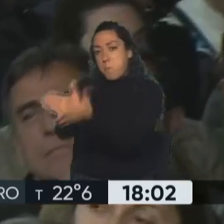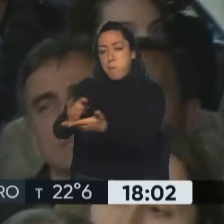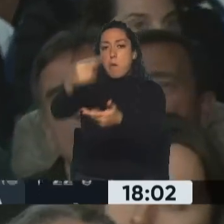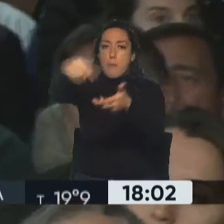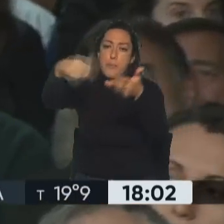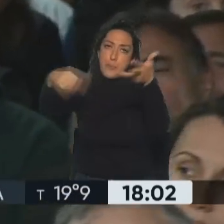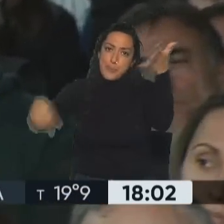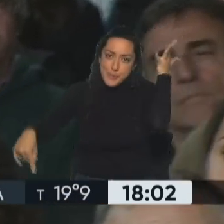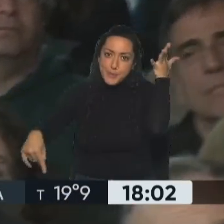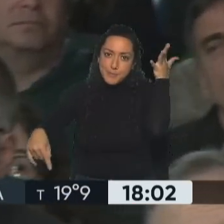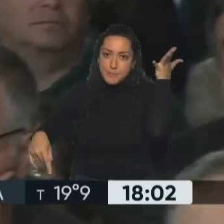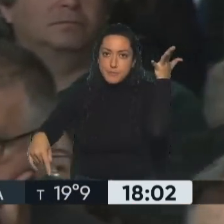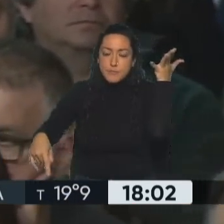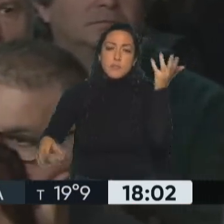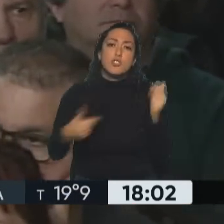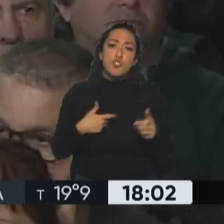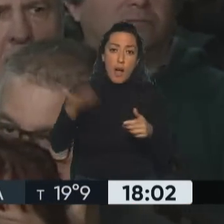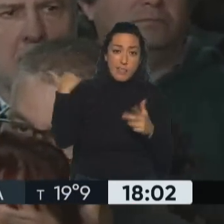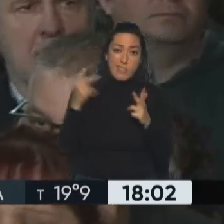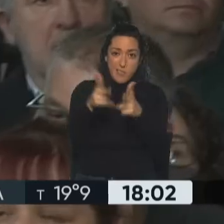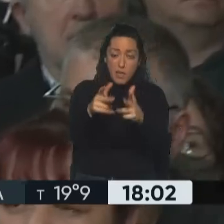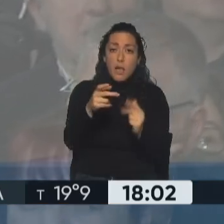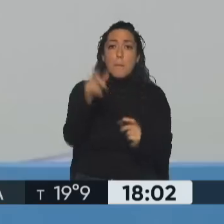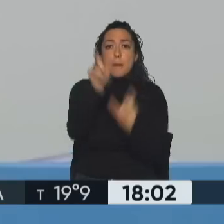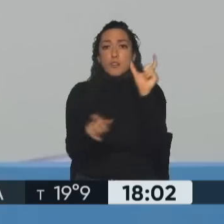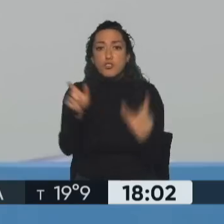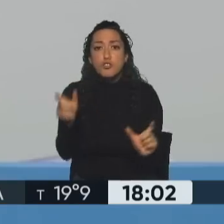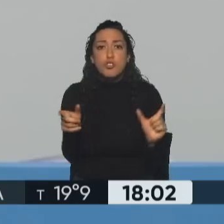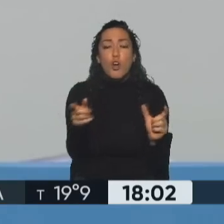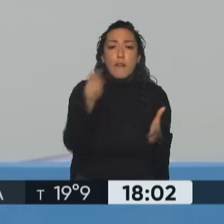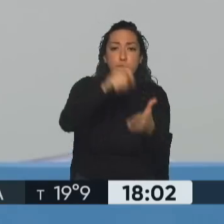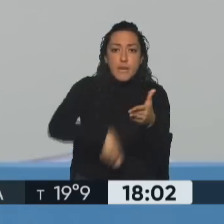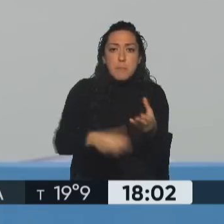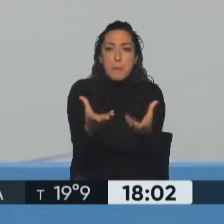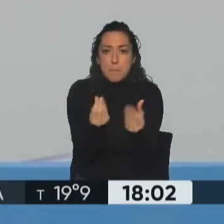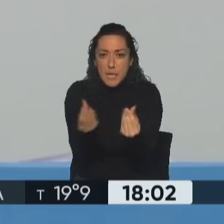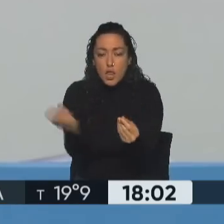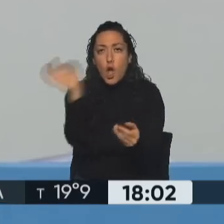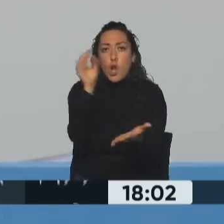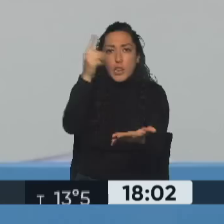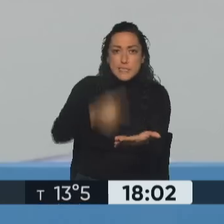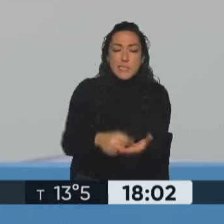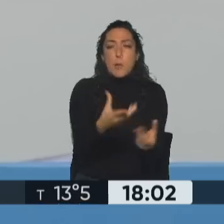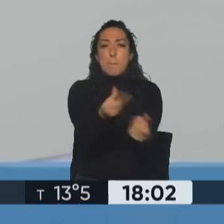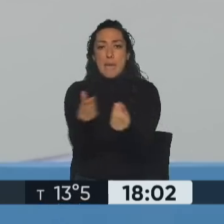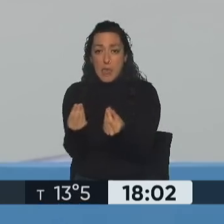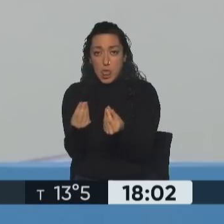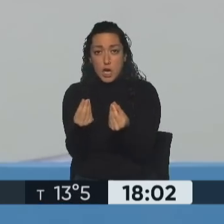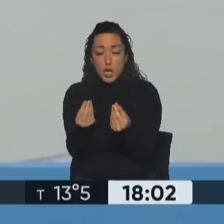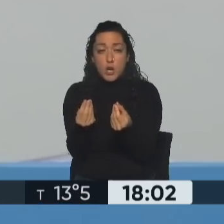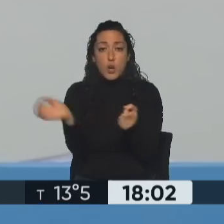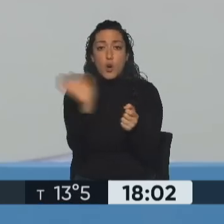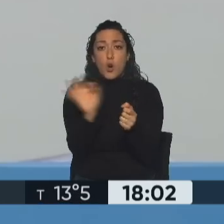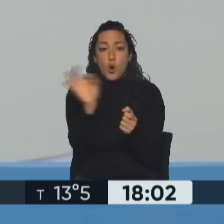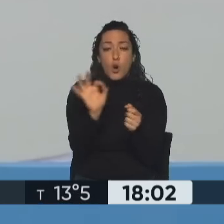Dije que aquellos que tenían miedo a firmar, a tomar decisiones, a hacer